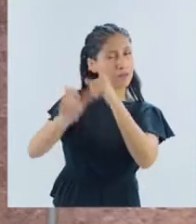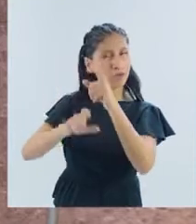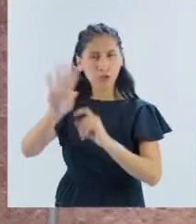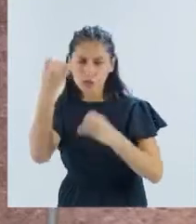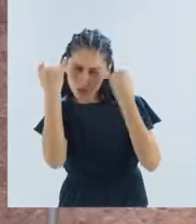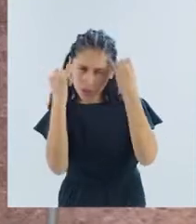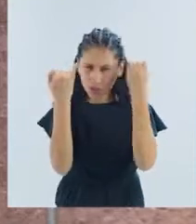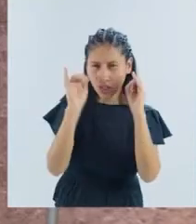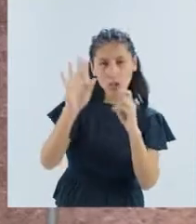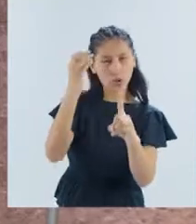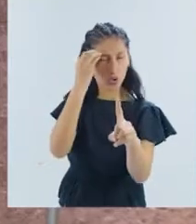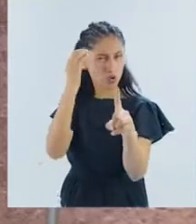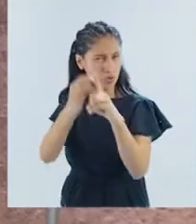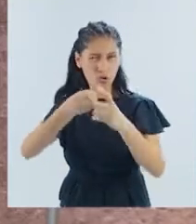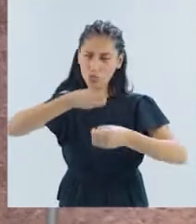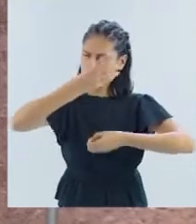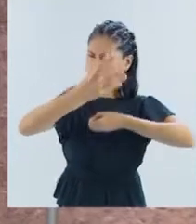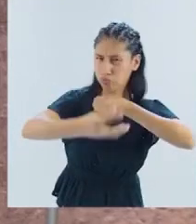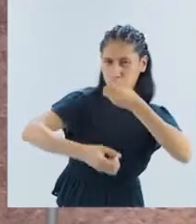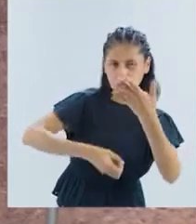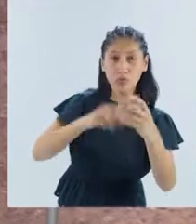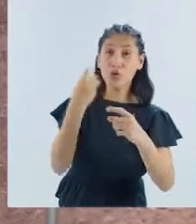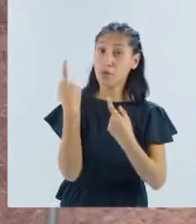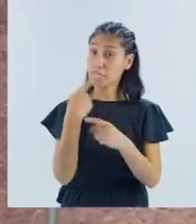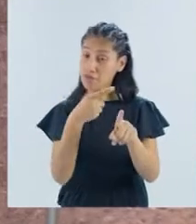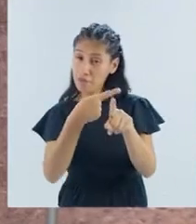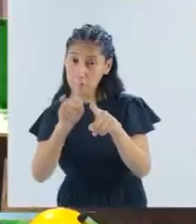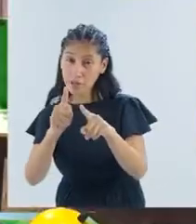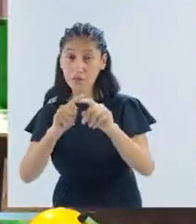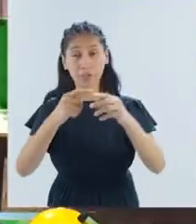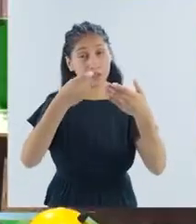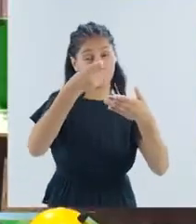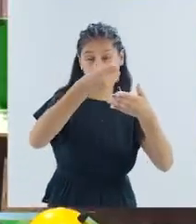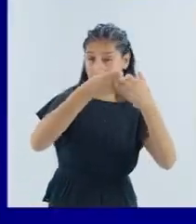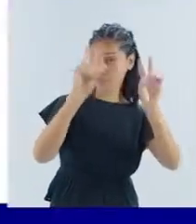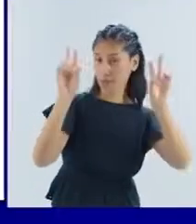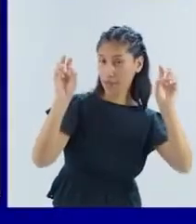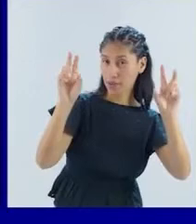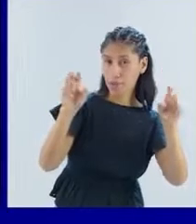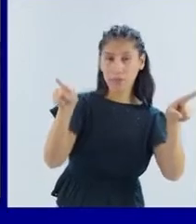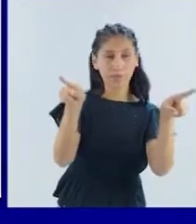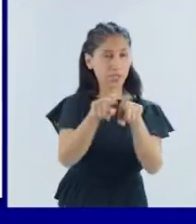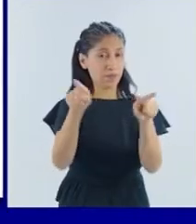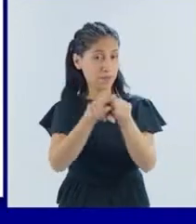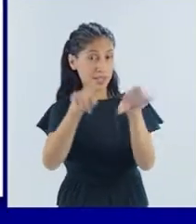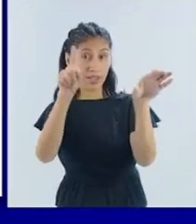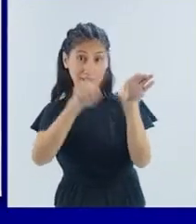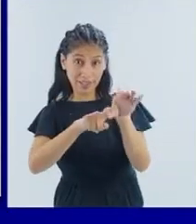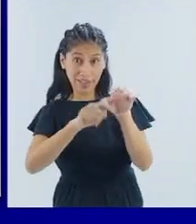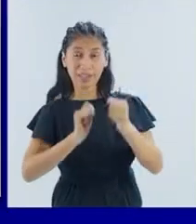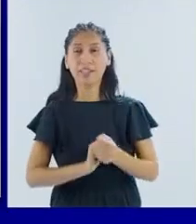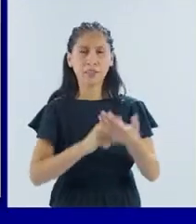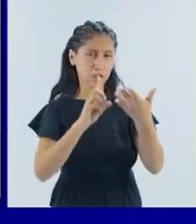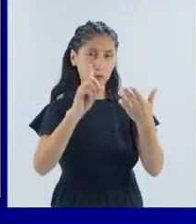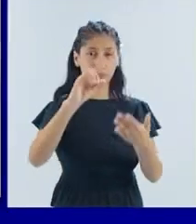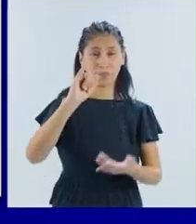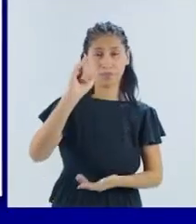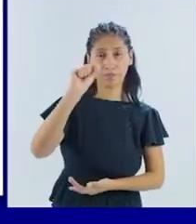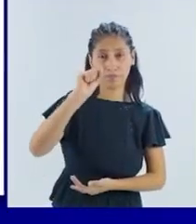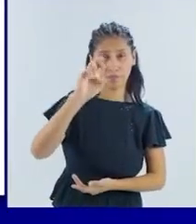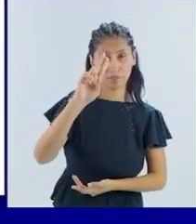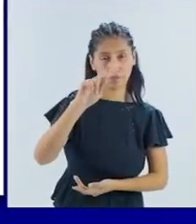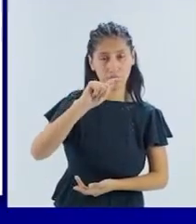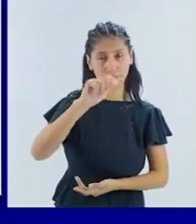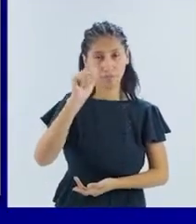ideas, opiniones y la posición sobre determinado tema. También incluye diferentes géneros como